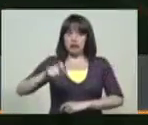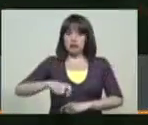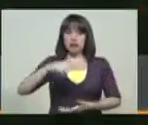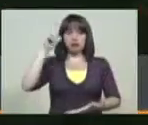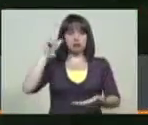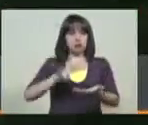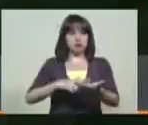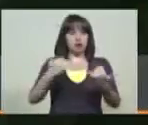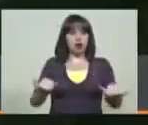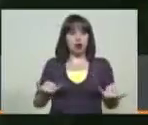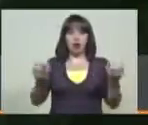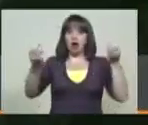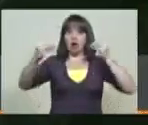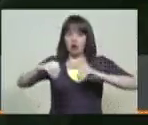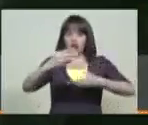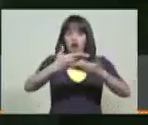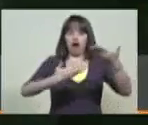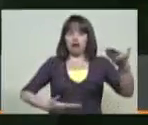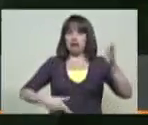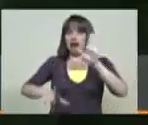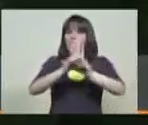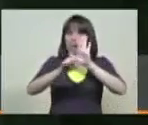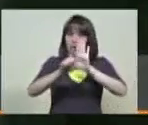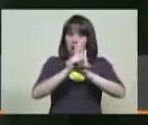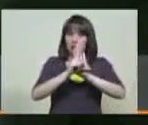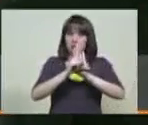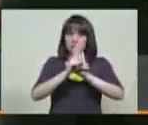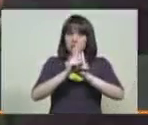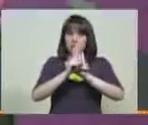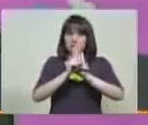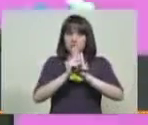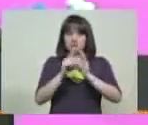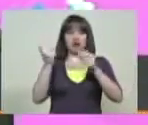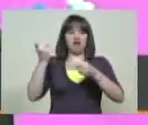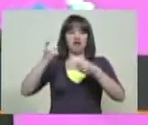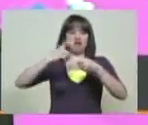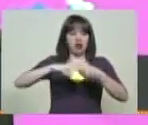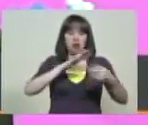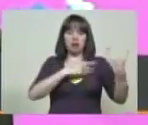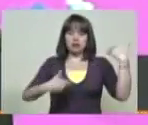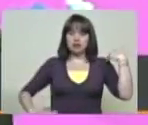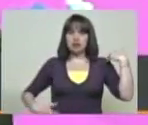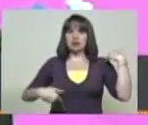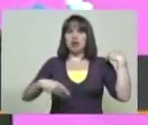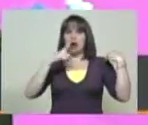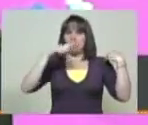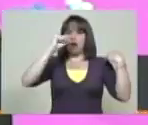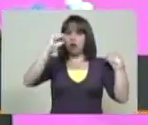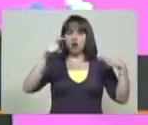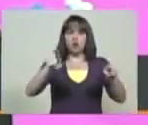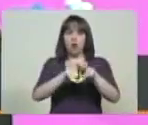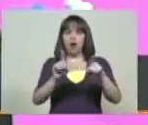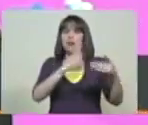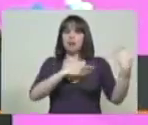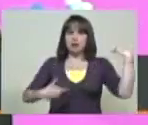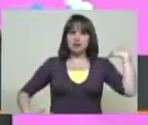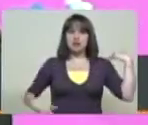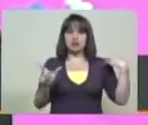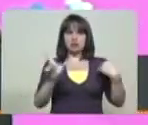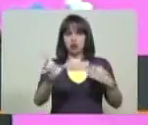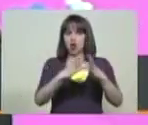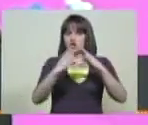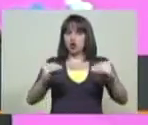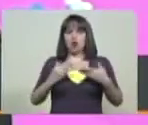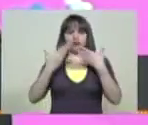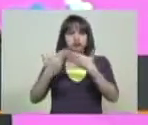nuestra que conste en actas de este congreso ratificado el compañero nicolás maduro como presidente con todos los poderes